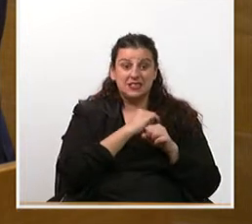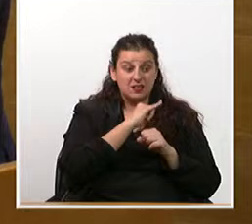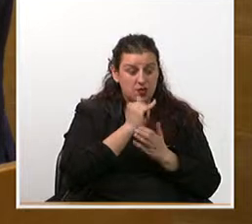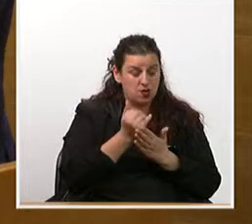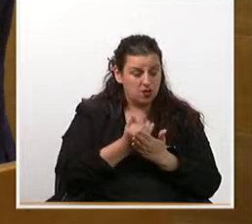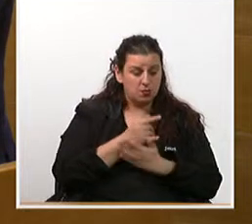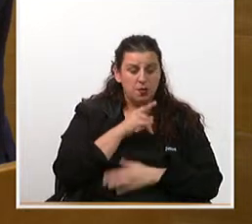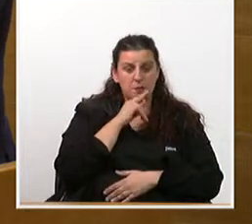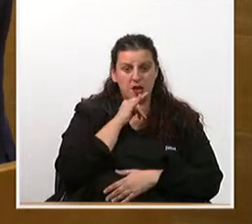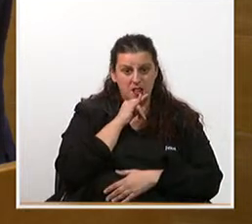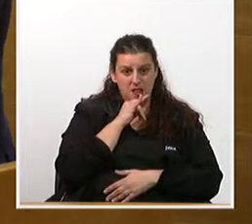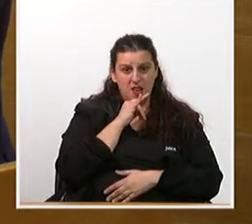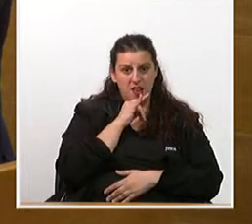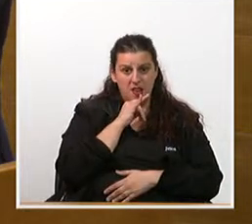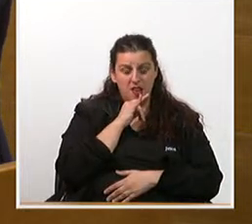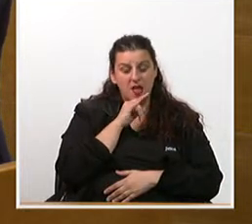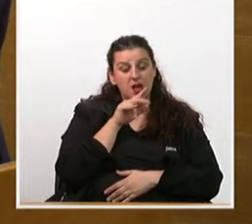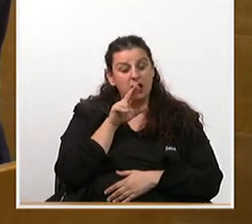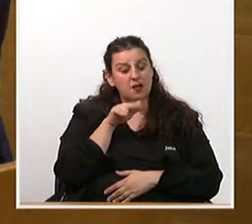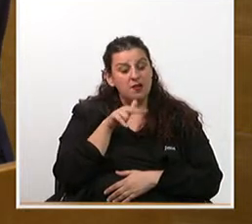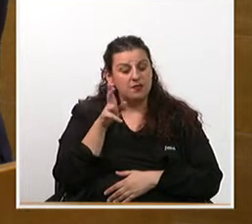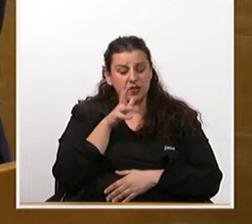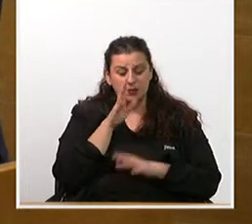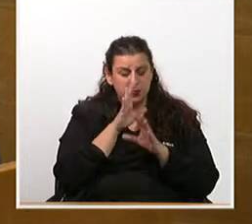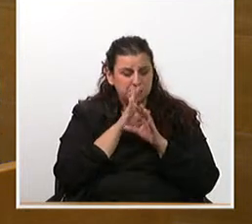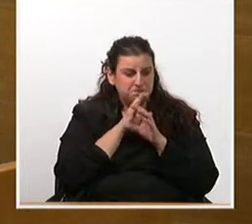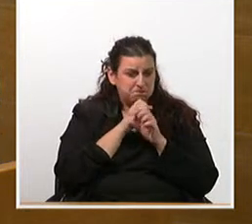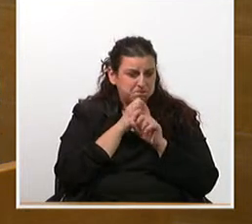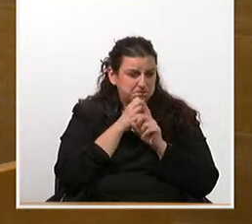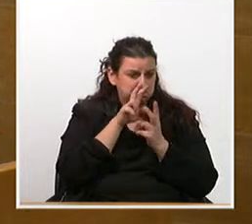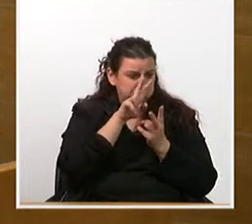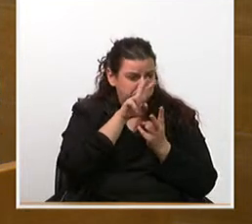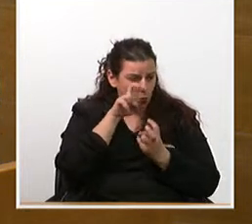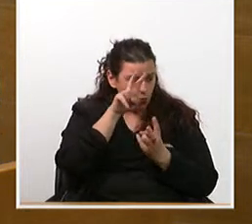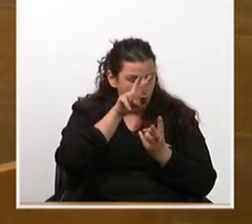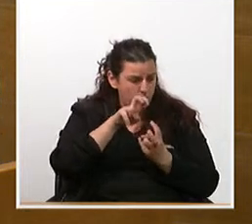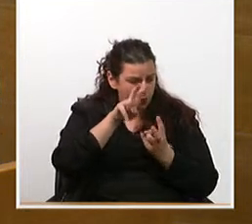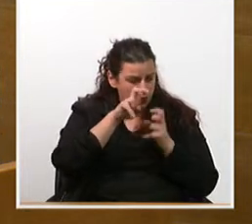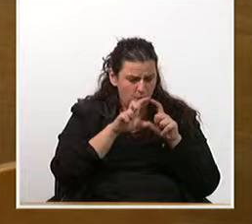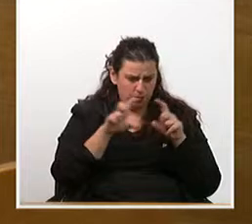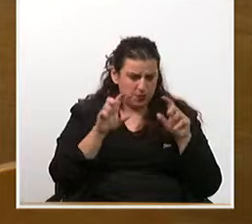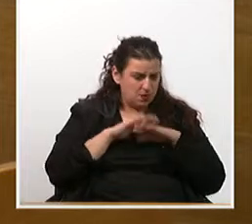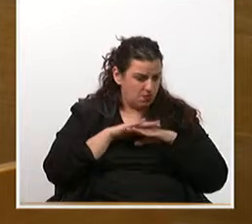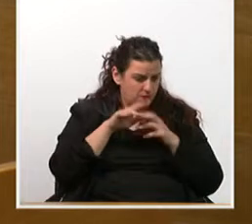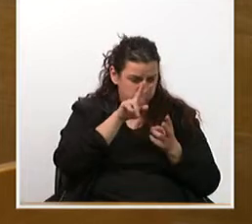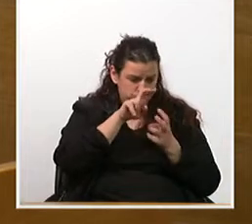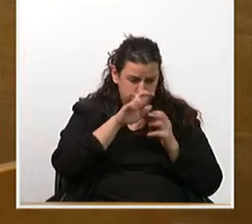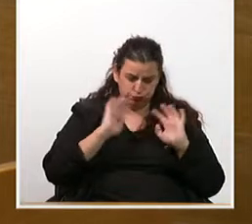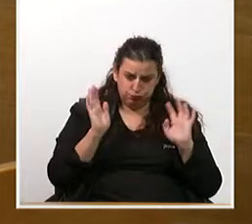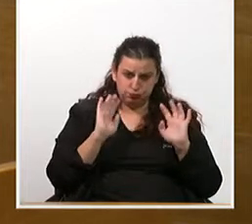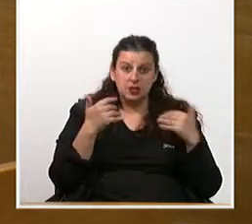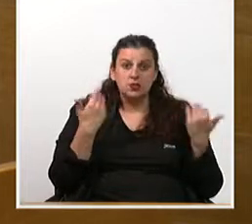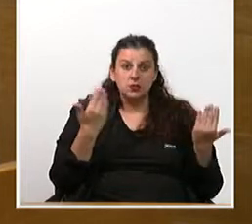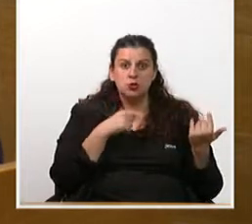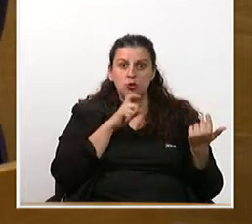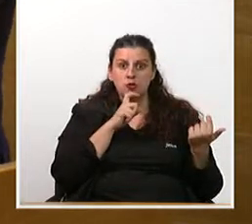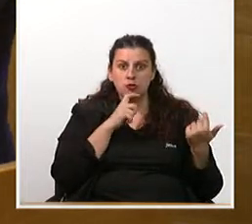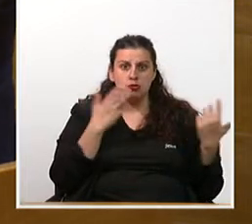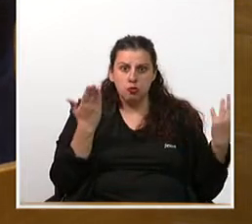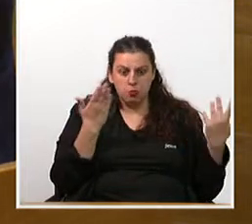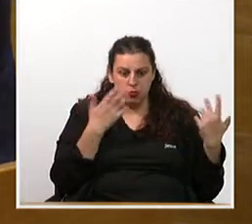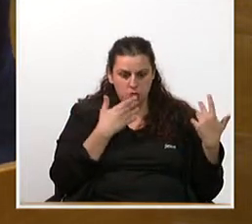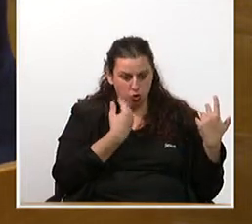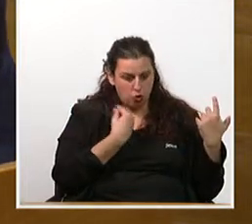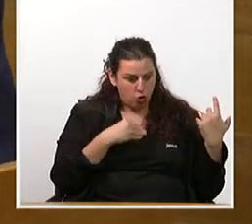remunerado fruto también de la asfixiante presión sobre las empresas Cómo pretendemos que nuestros jóvenes